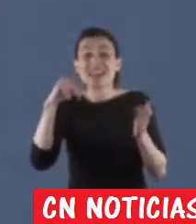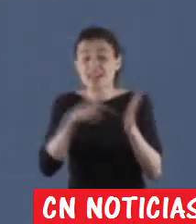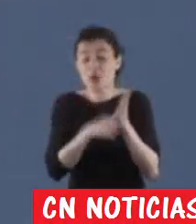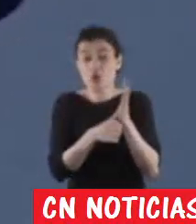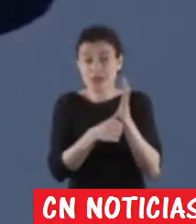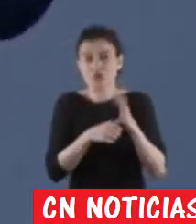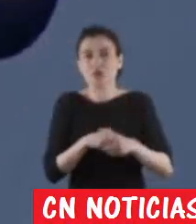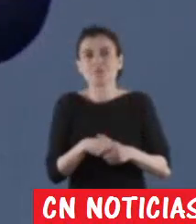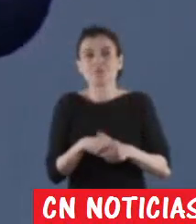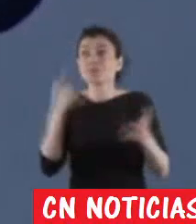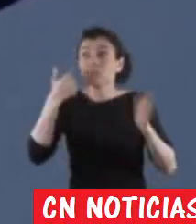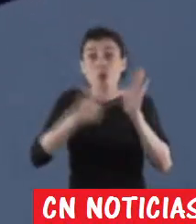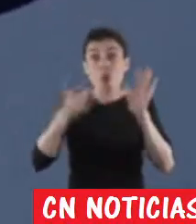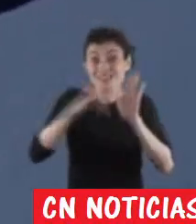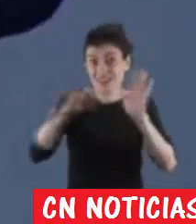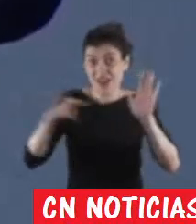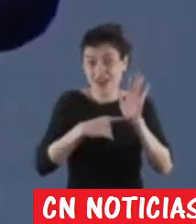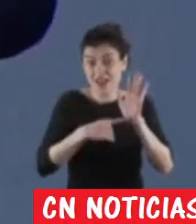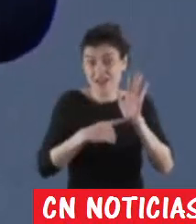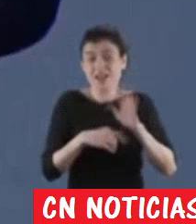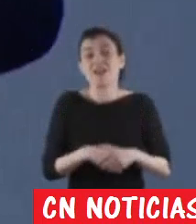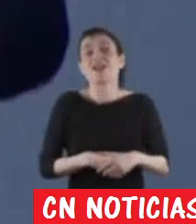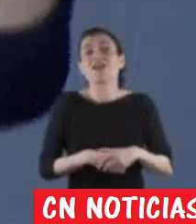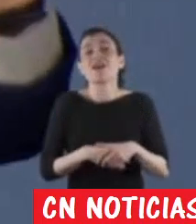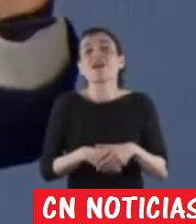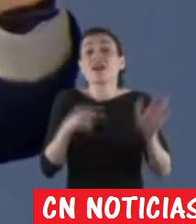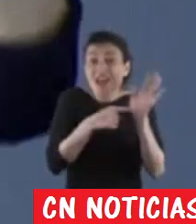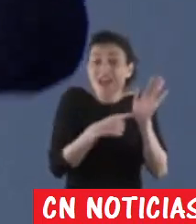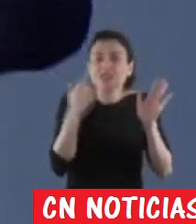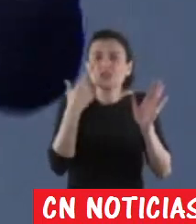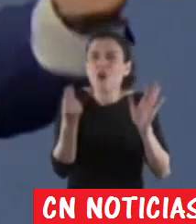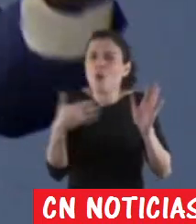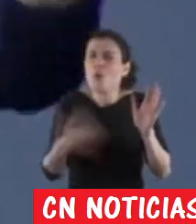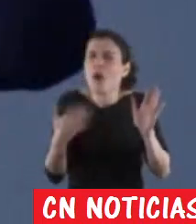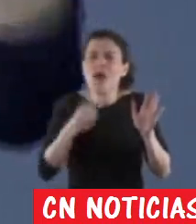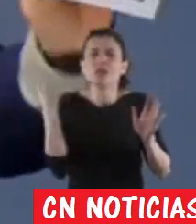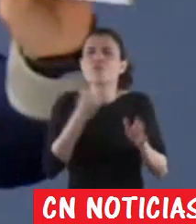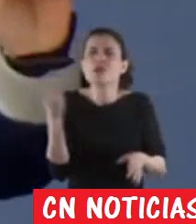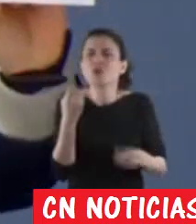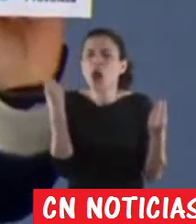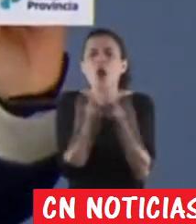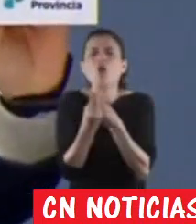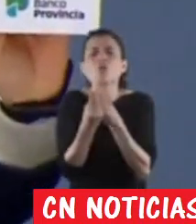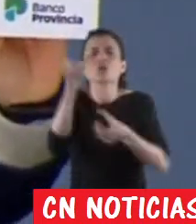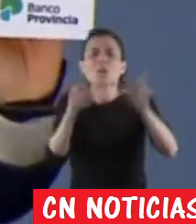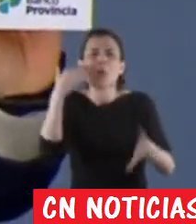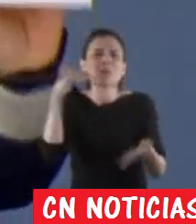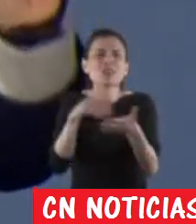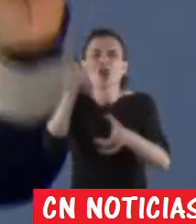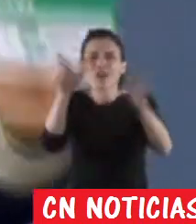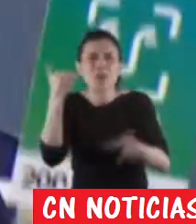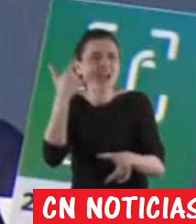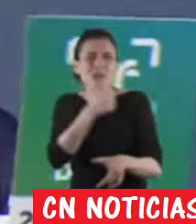lo largamos, así seguimos trabajando. La cuenta DNI hoy es un instrumento que se usa por millones en la provincia de Buenos